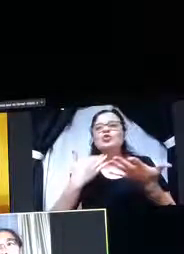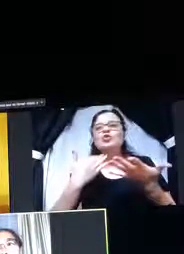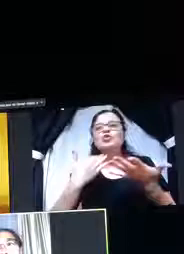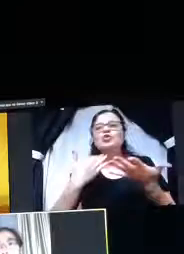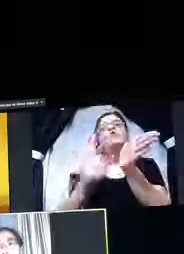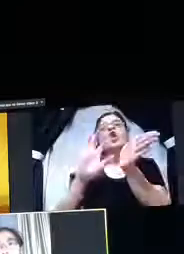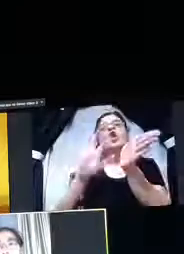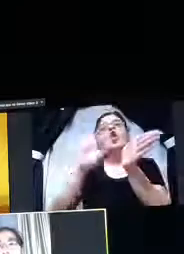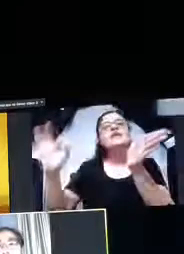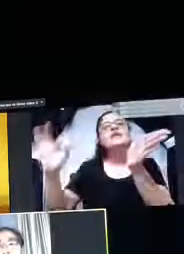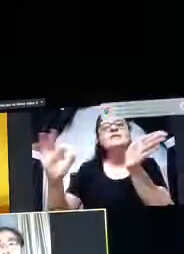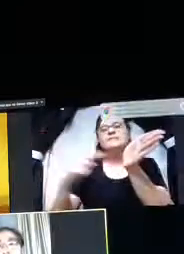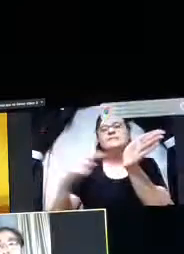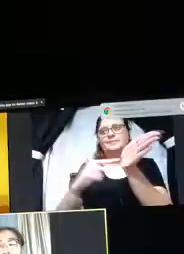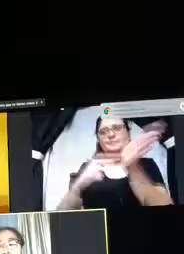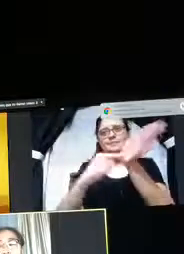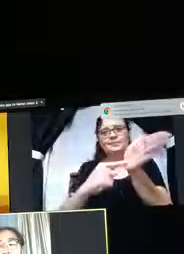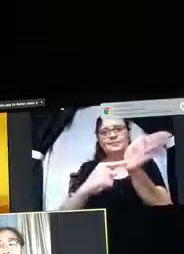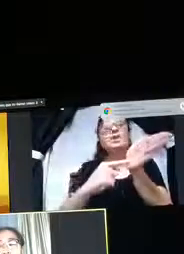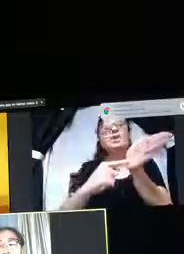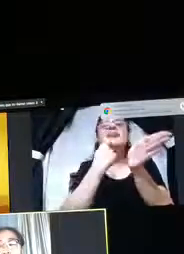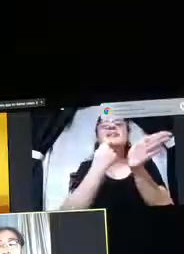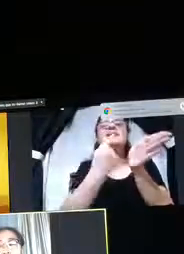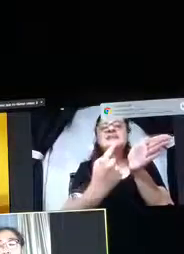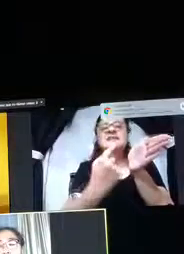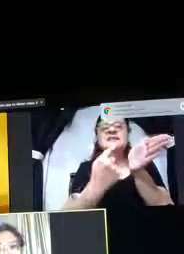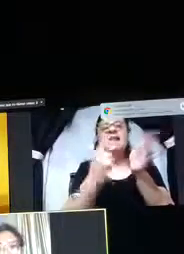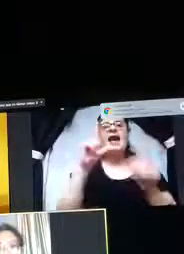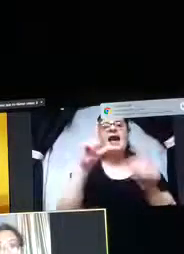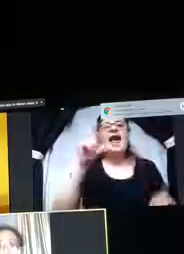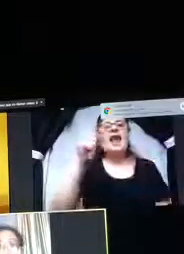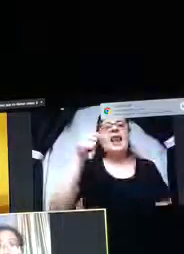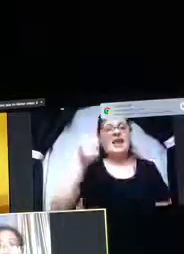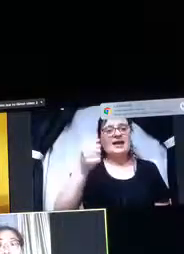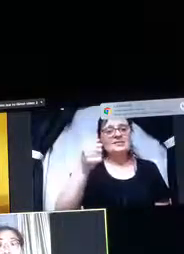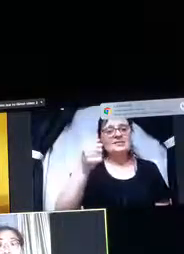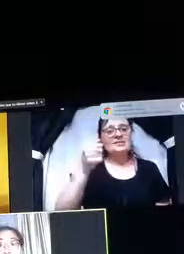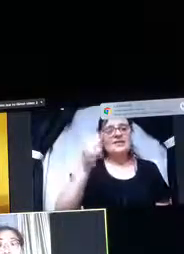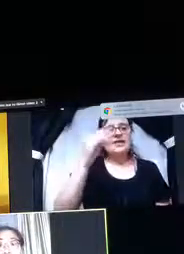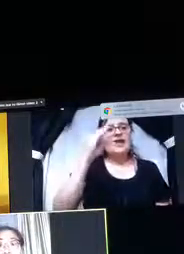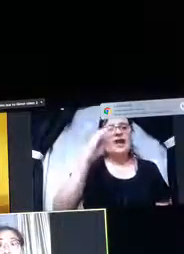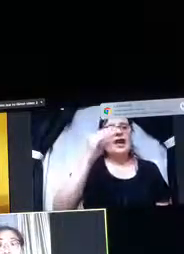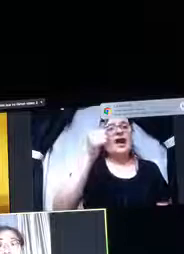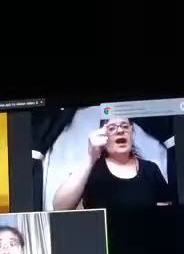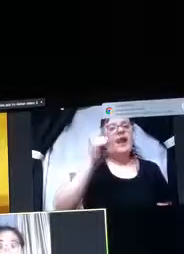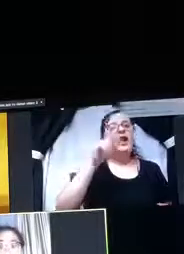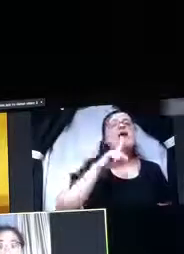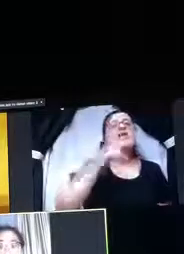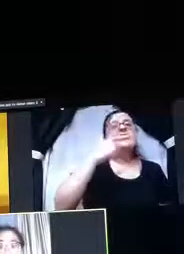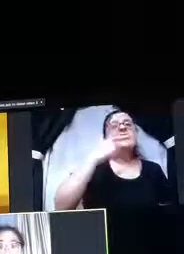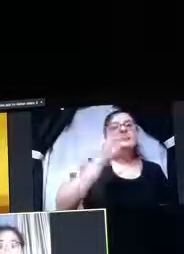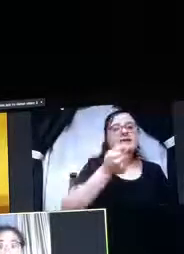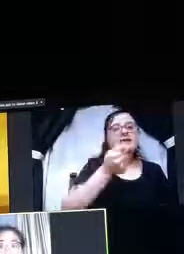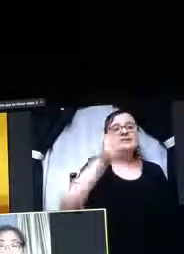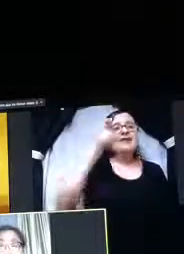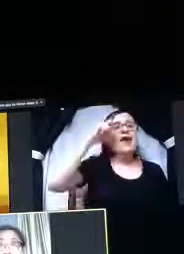decía, la carta está sobre la mesa, ¿no? Y entonces, para Melo, ese